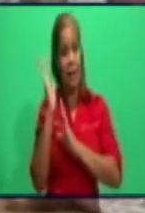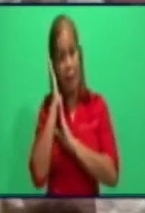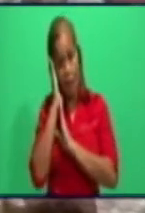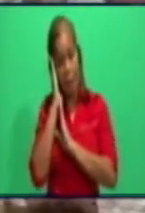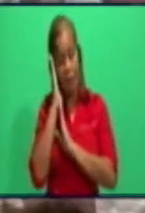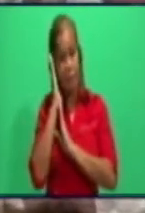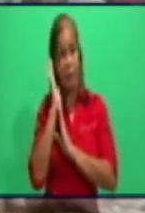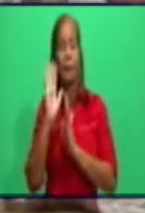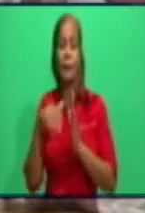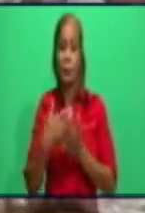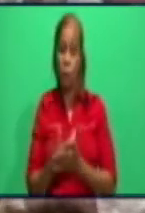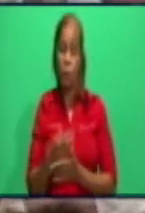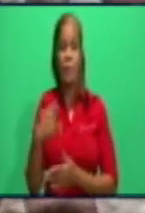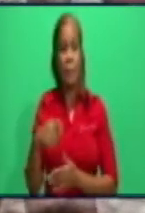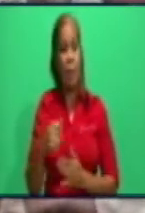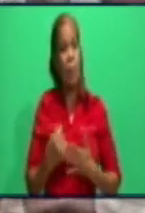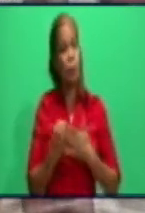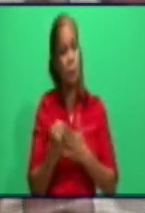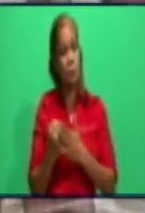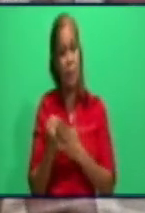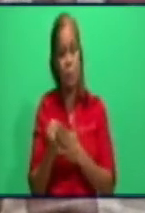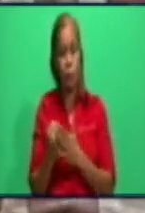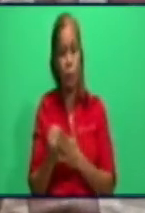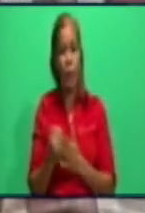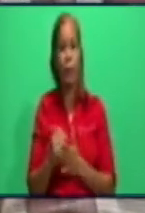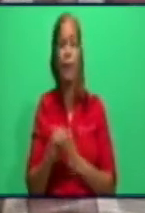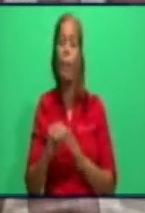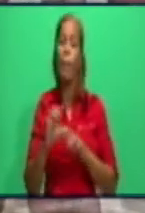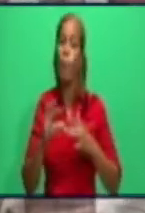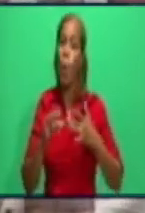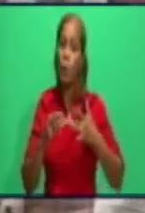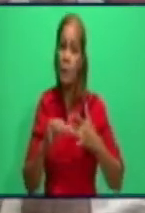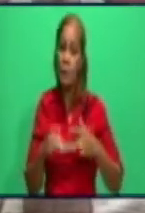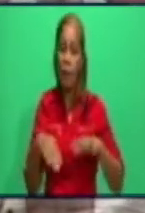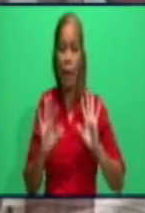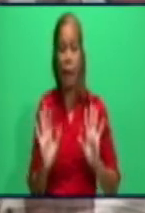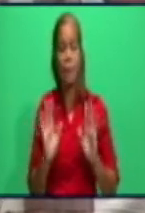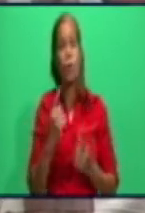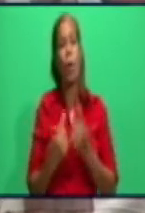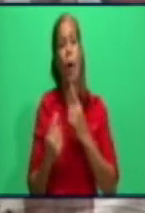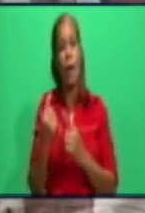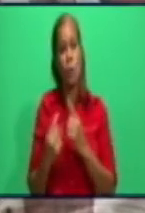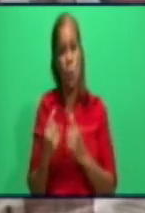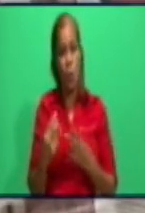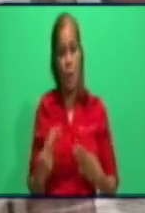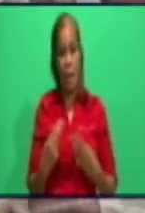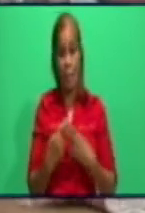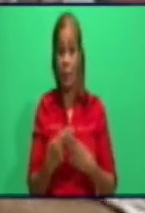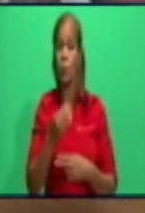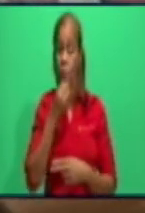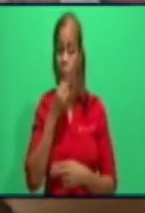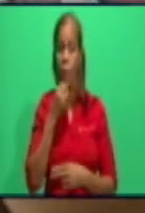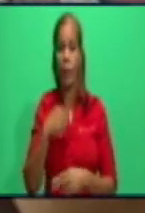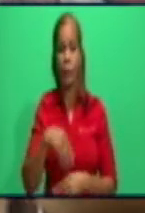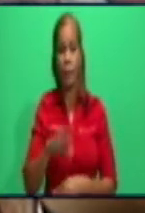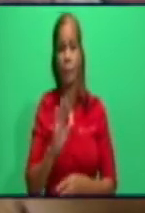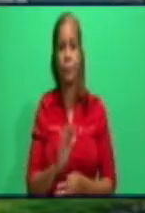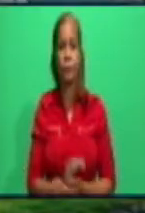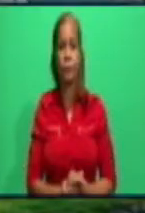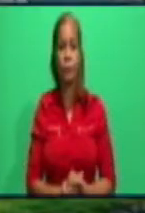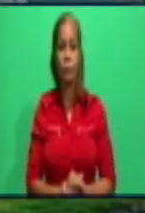vitalidad aún en la aparición de estos eventos que pueden suceder. Ya disponemos de